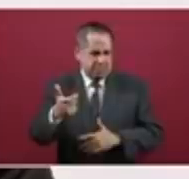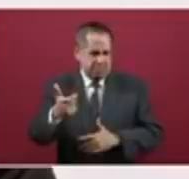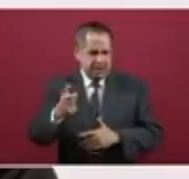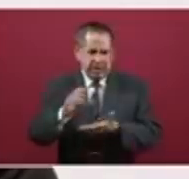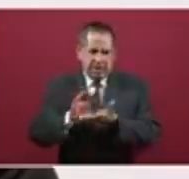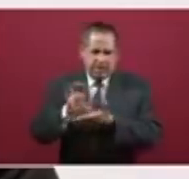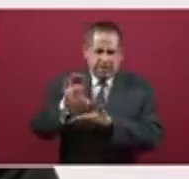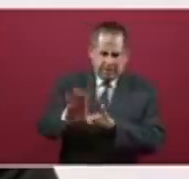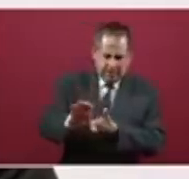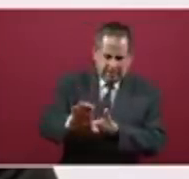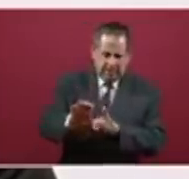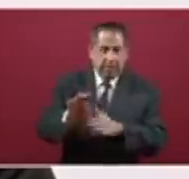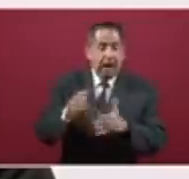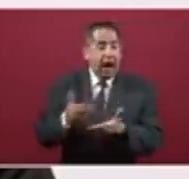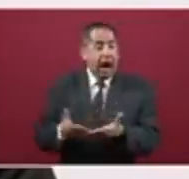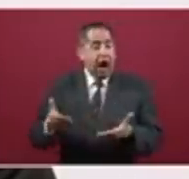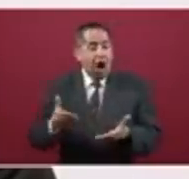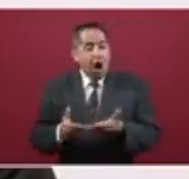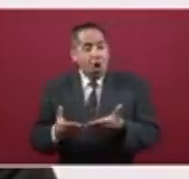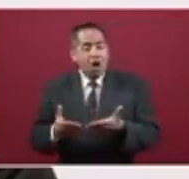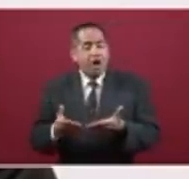inversión ahora